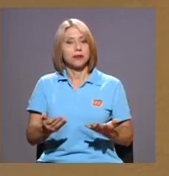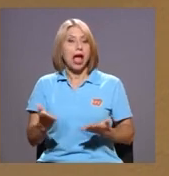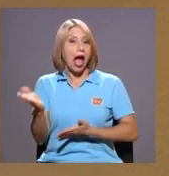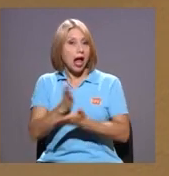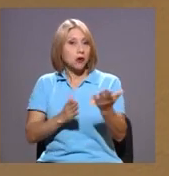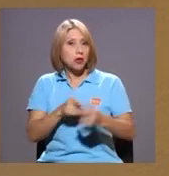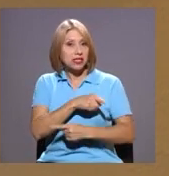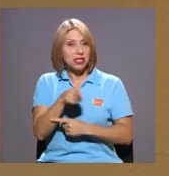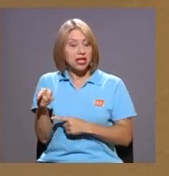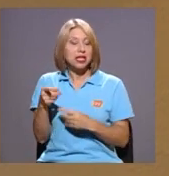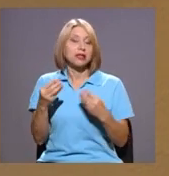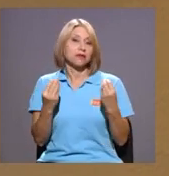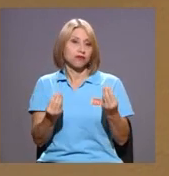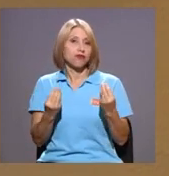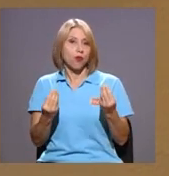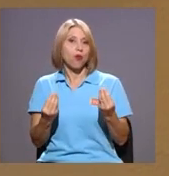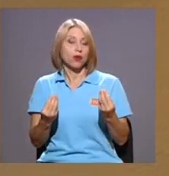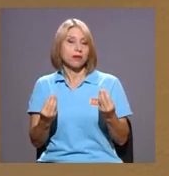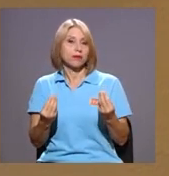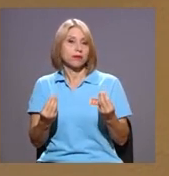algunas de ellas muy,